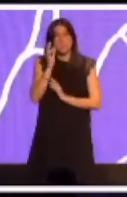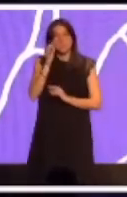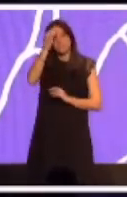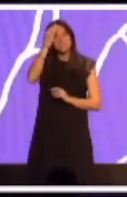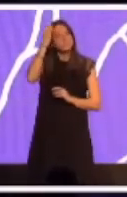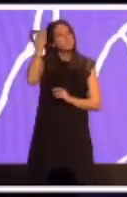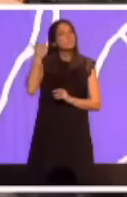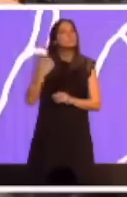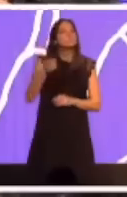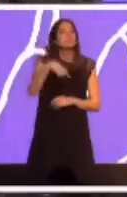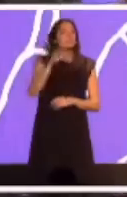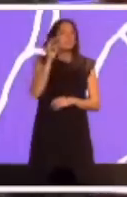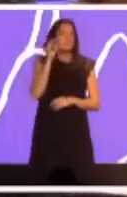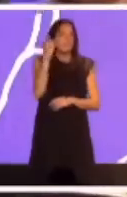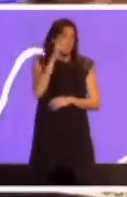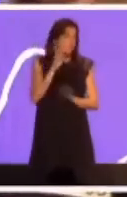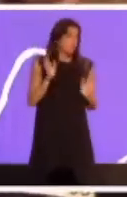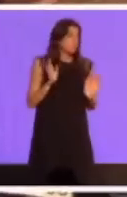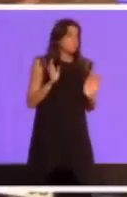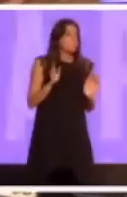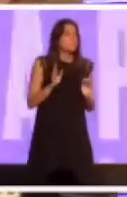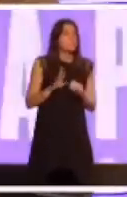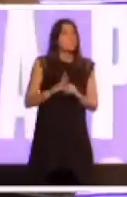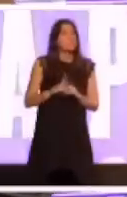nosotras sabemos que